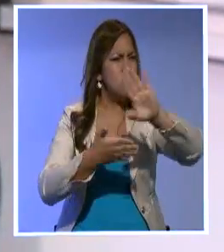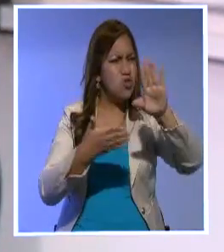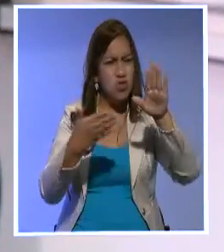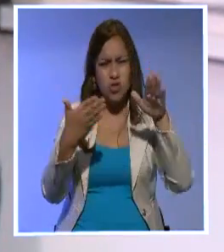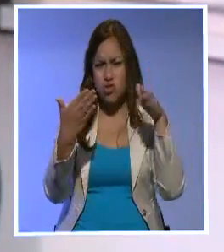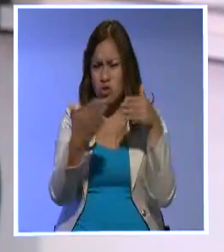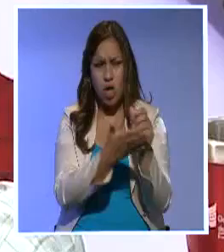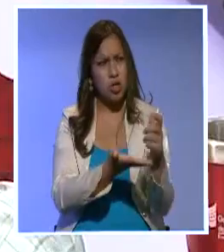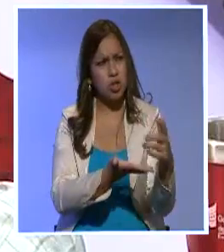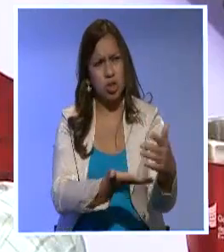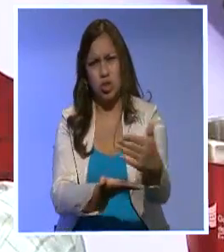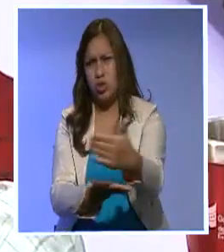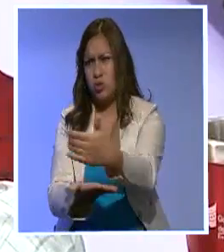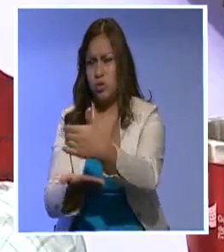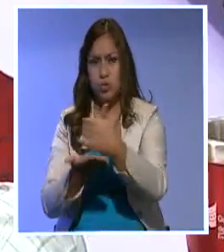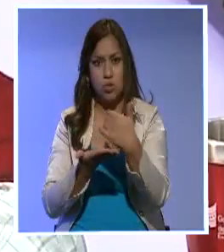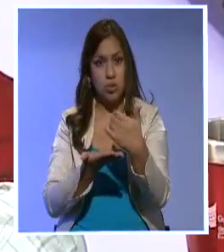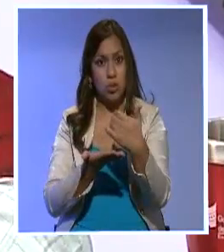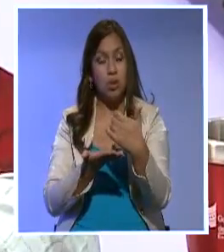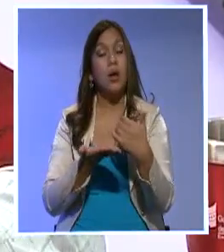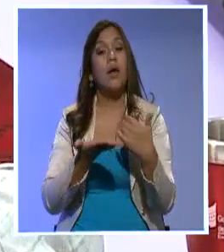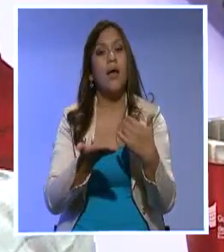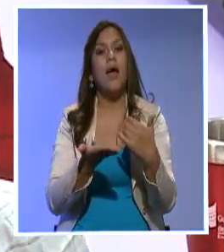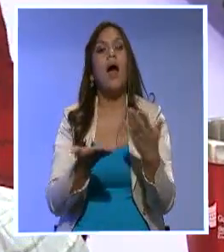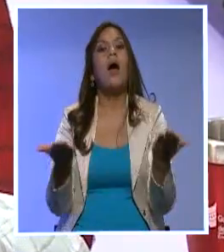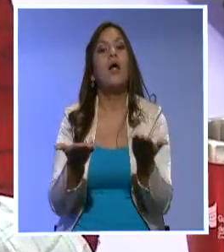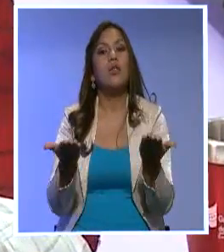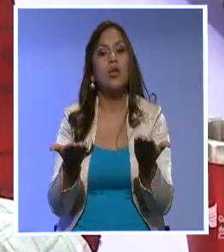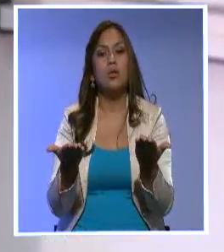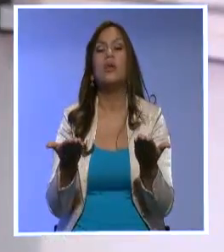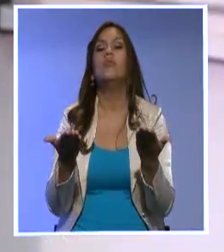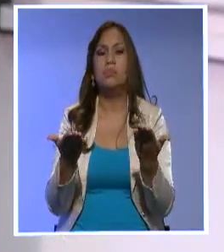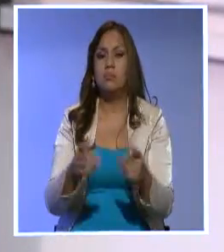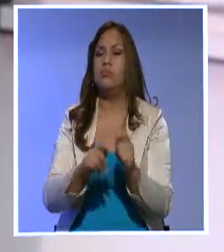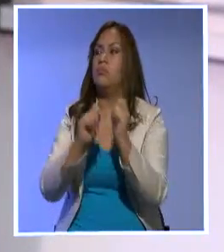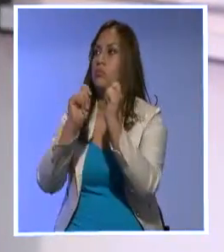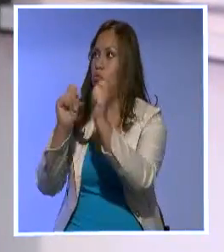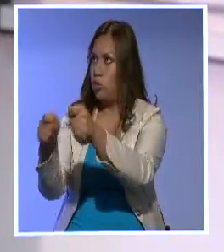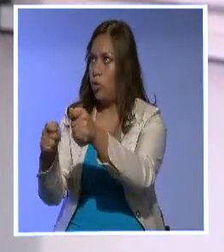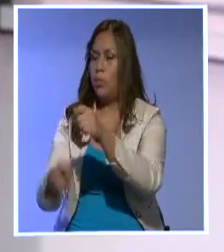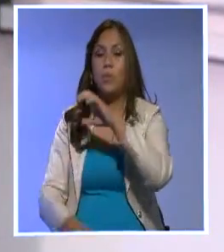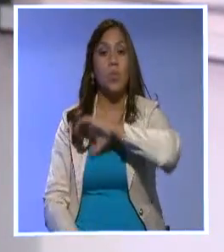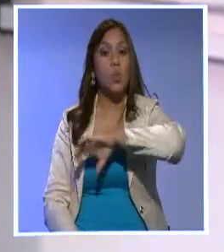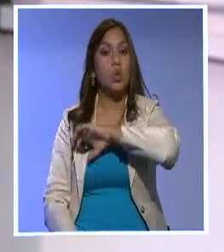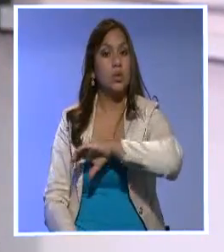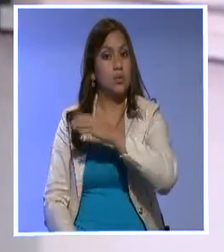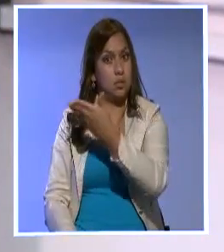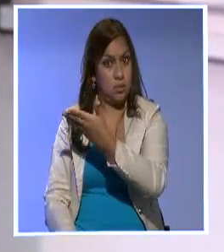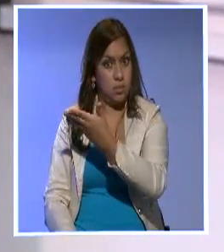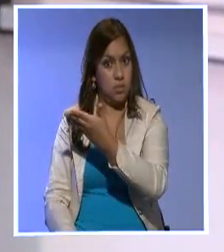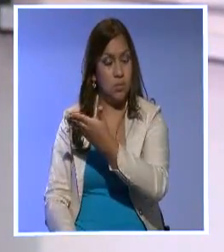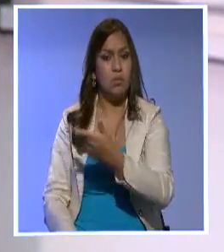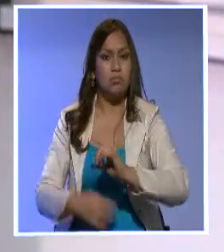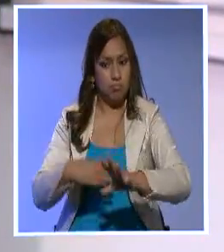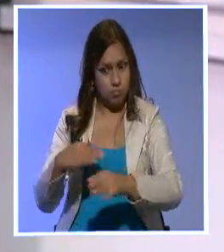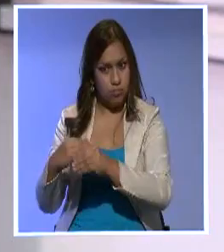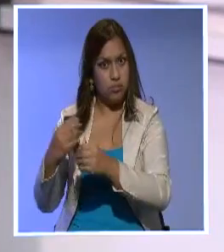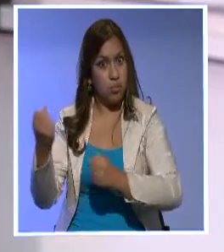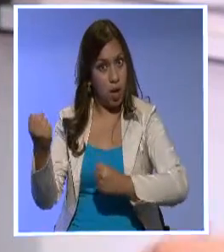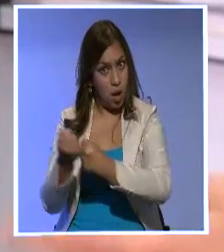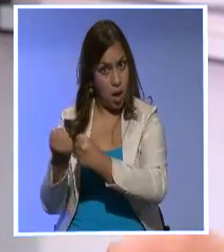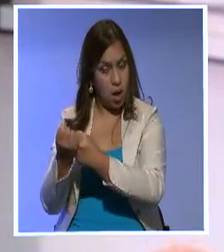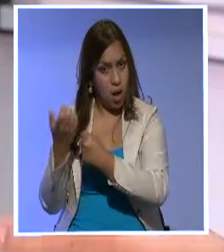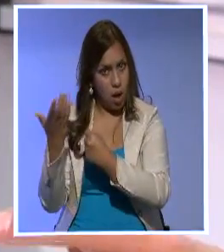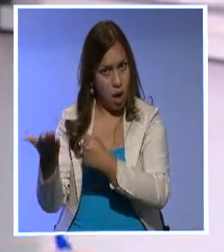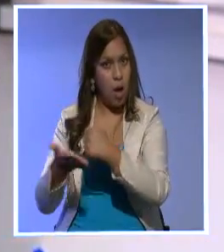la ganancia extraordinaria va directamente a las municipalidades y ojales de presupuesto a las municipalidades puedan